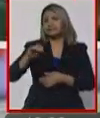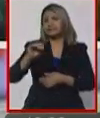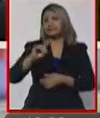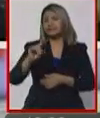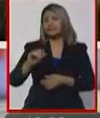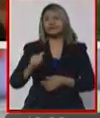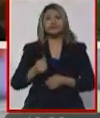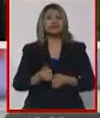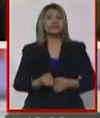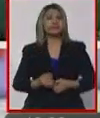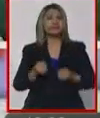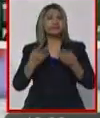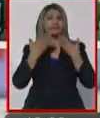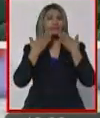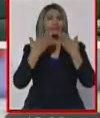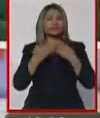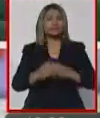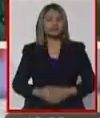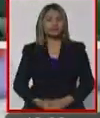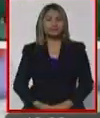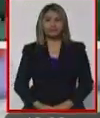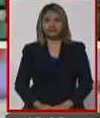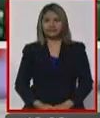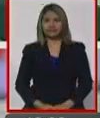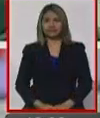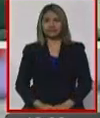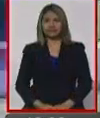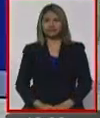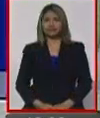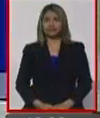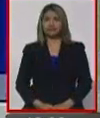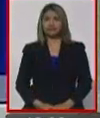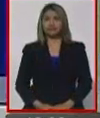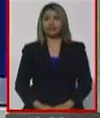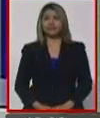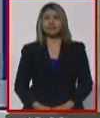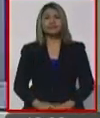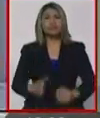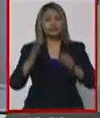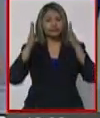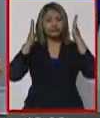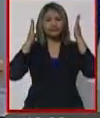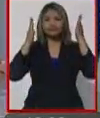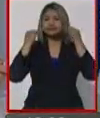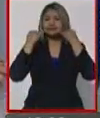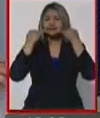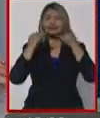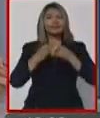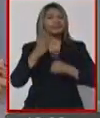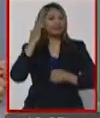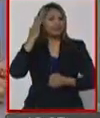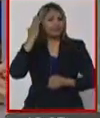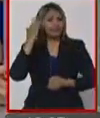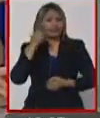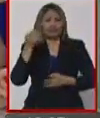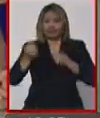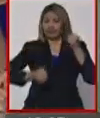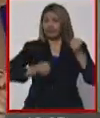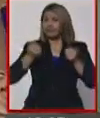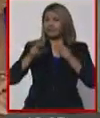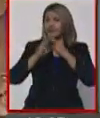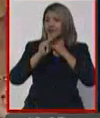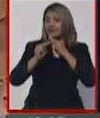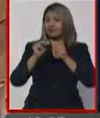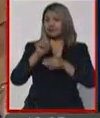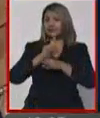Incahuasi. Muchísimas gracias, Rolly, por esta información. Continuamos con más. Y atención con la siguiente información, porque conductores